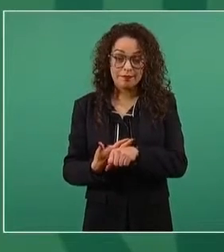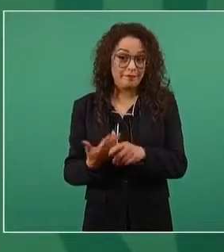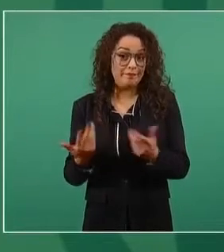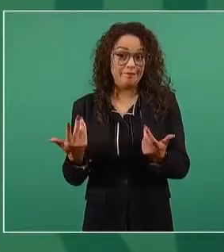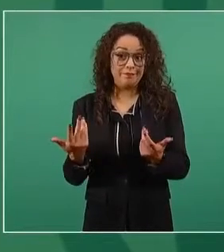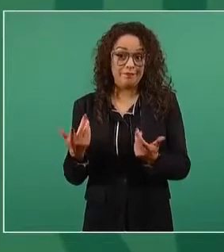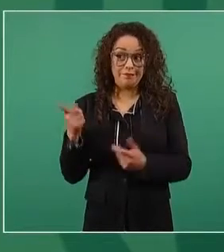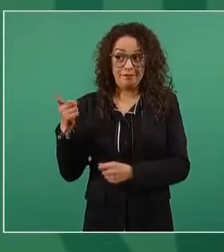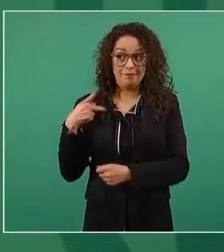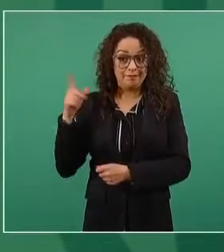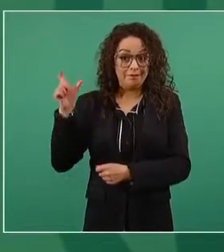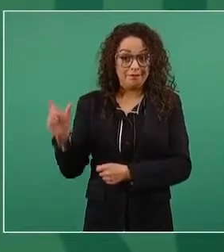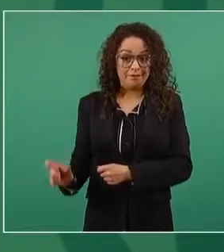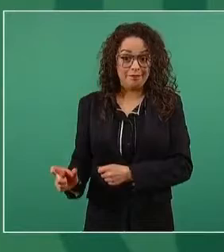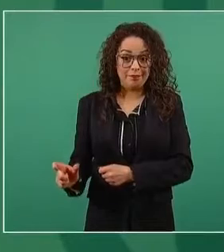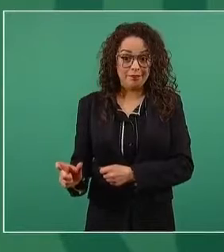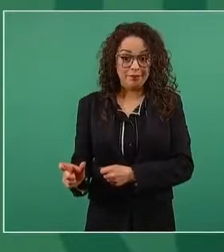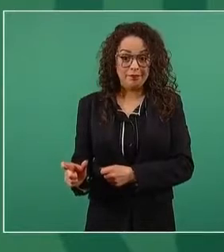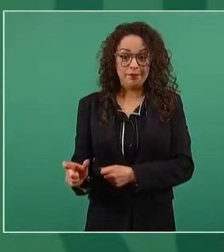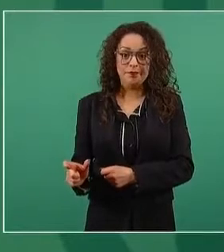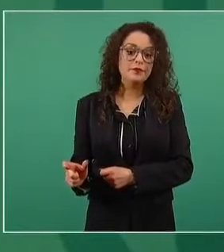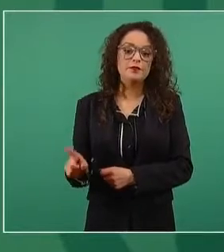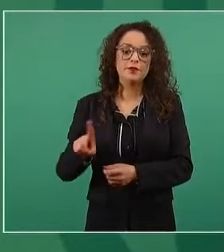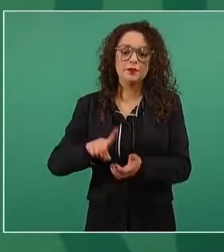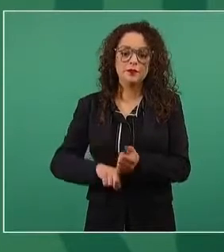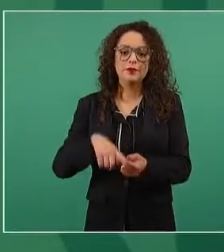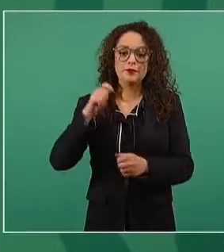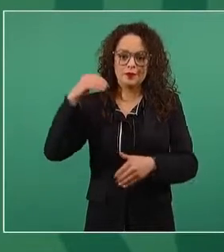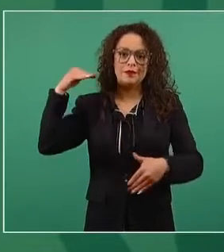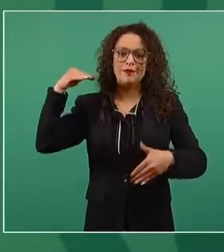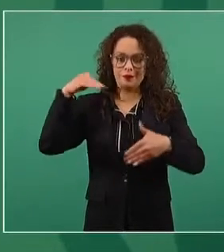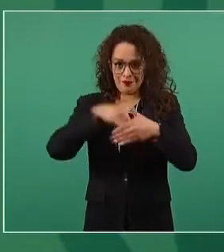dictador en desgracia, decadente.